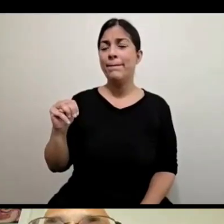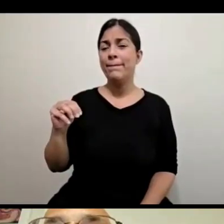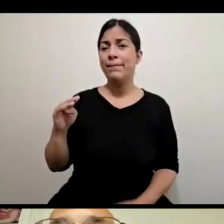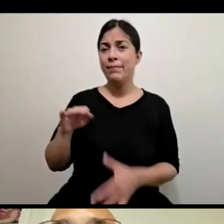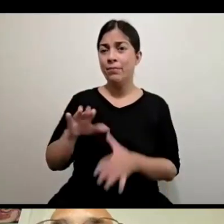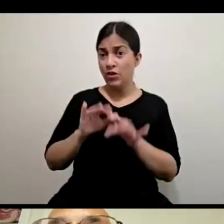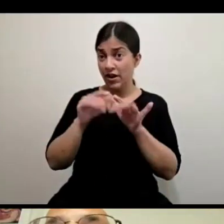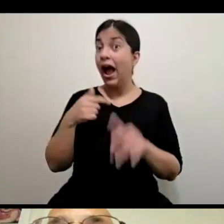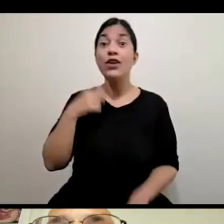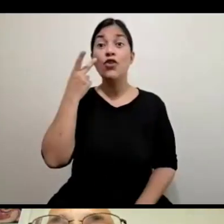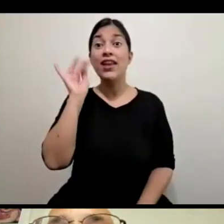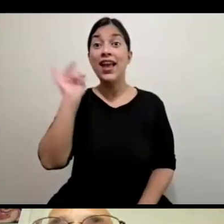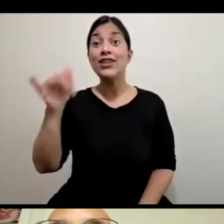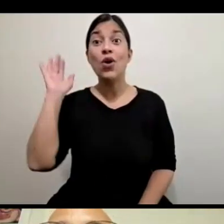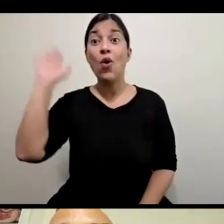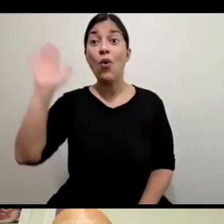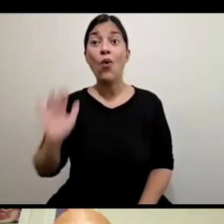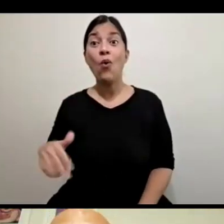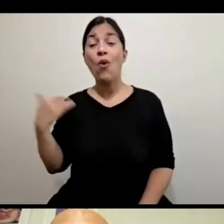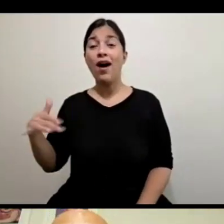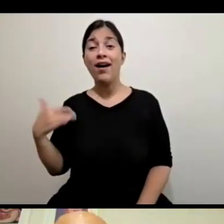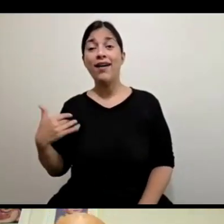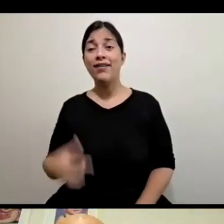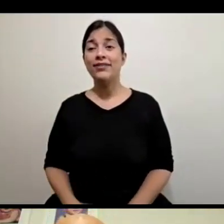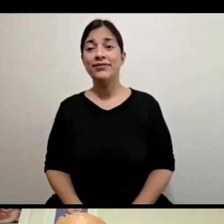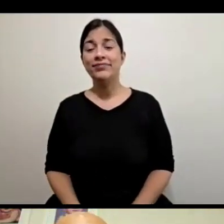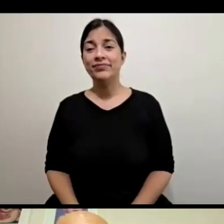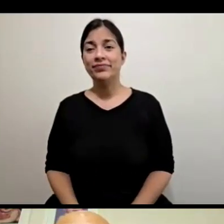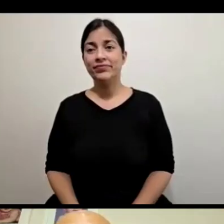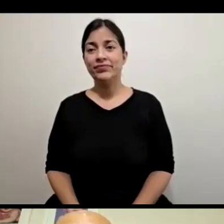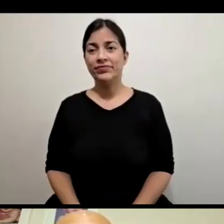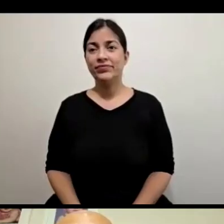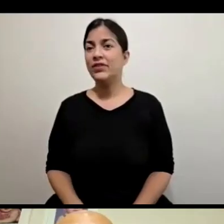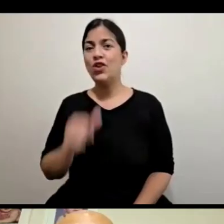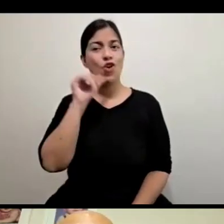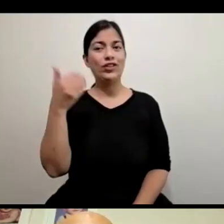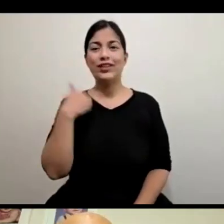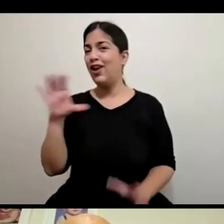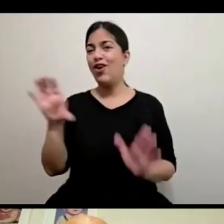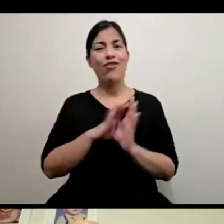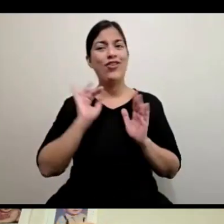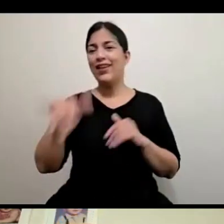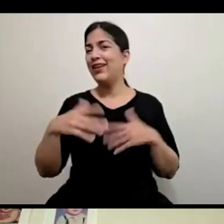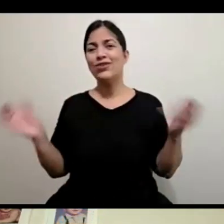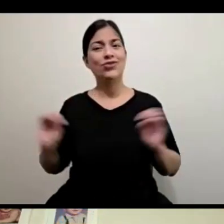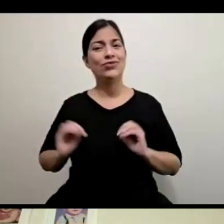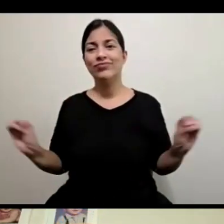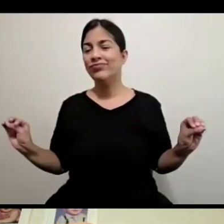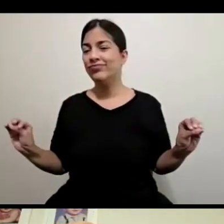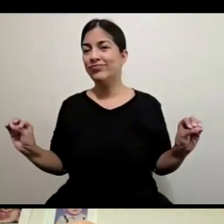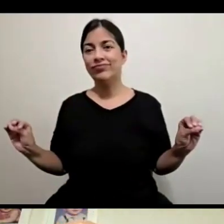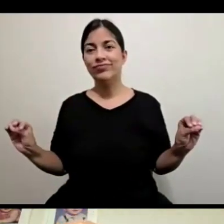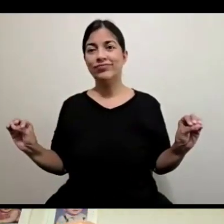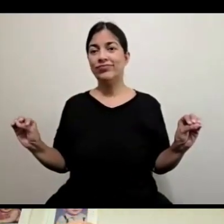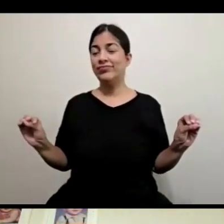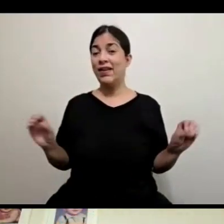producción. Excelente escenografía. Sí, y no tengo excelente. No tengo el boceto. Wow. No sé. Tienes el